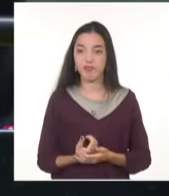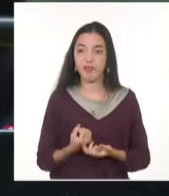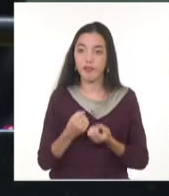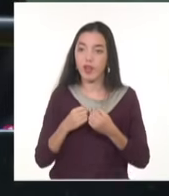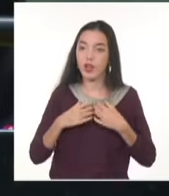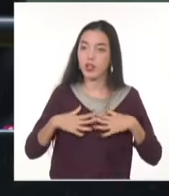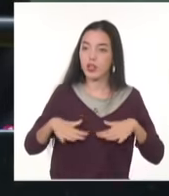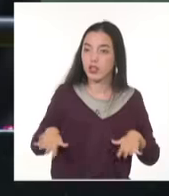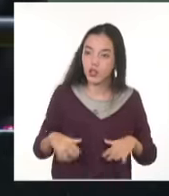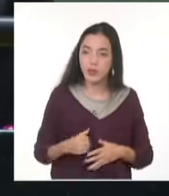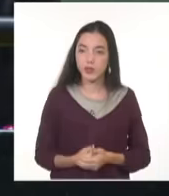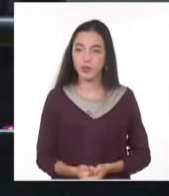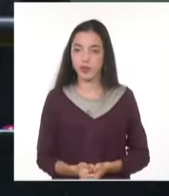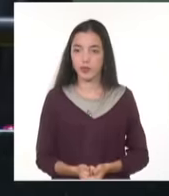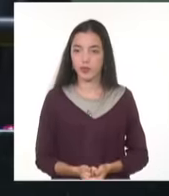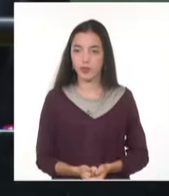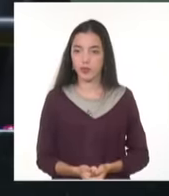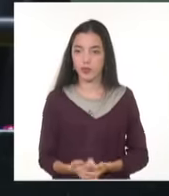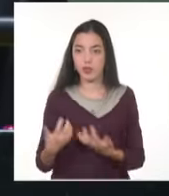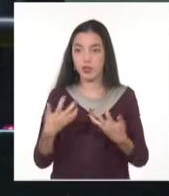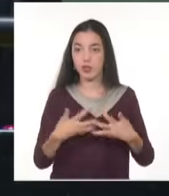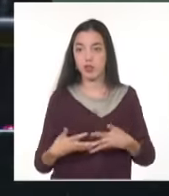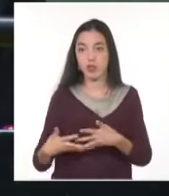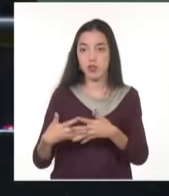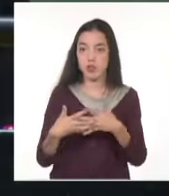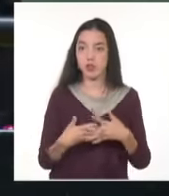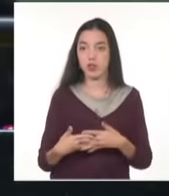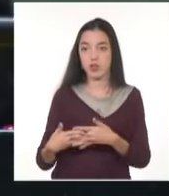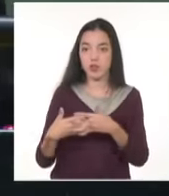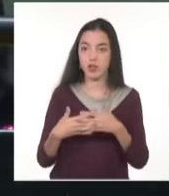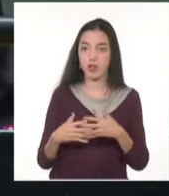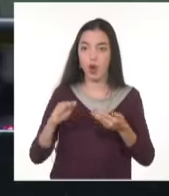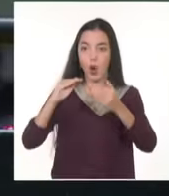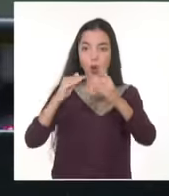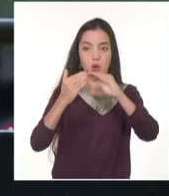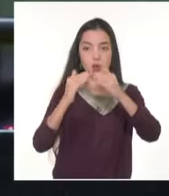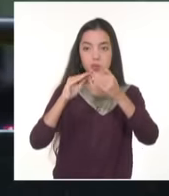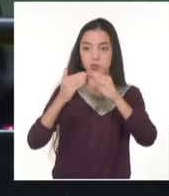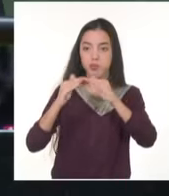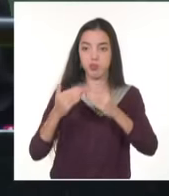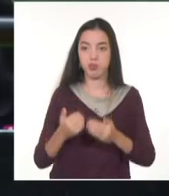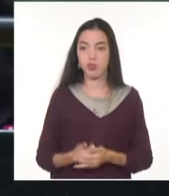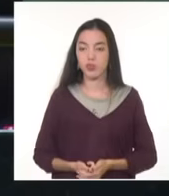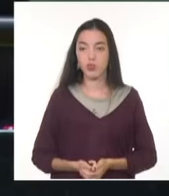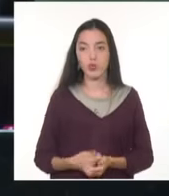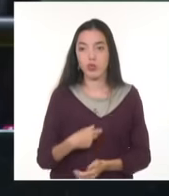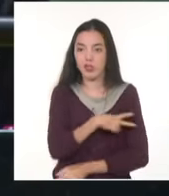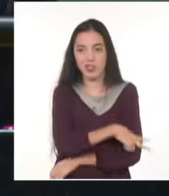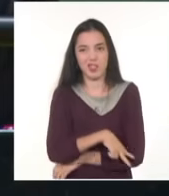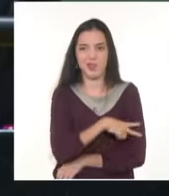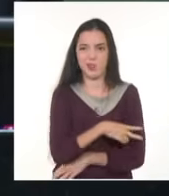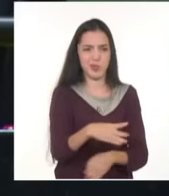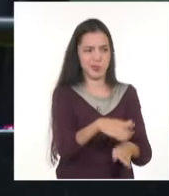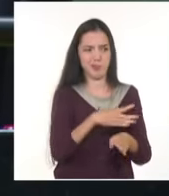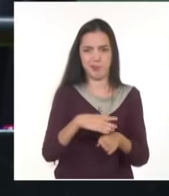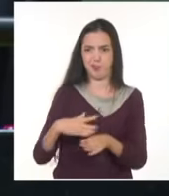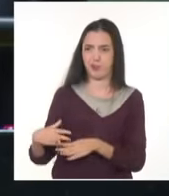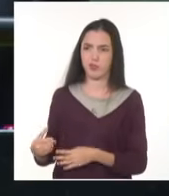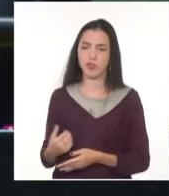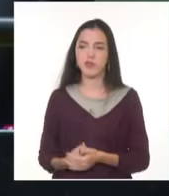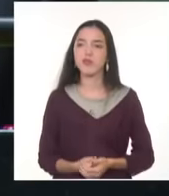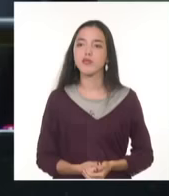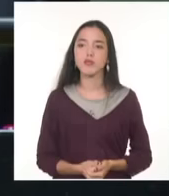Estados Unidos y se manifiestan en y contra cualquier país. En mayo